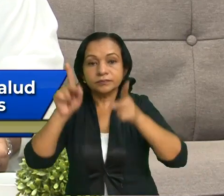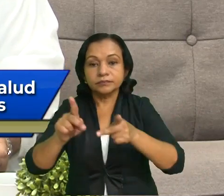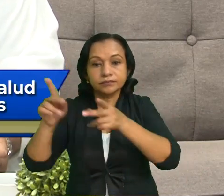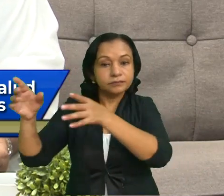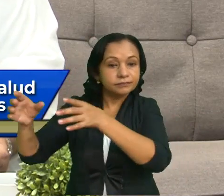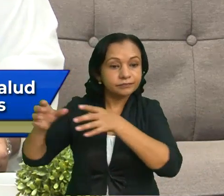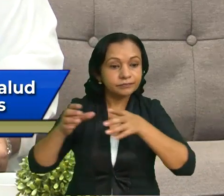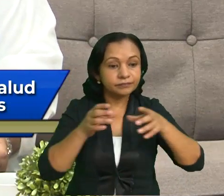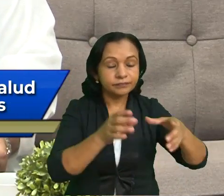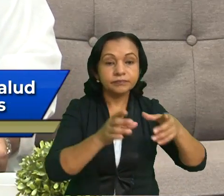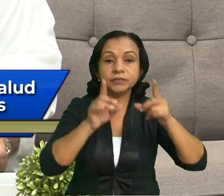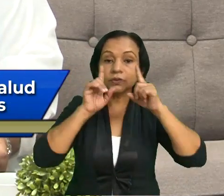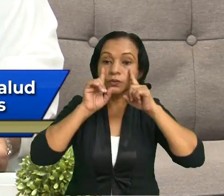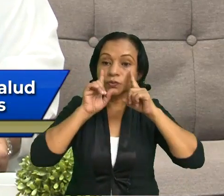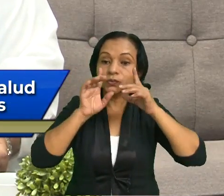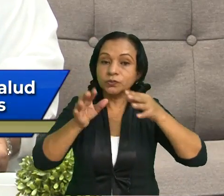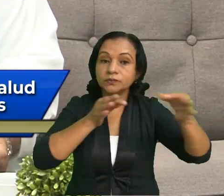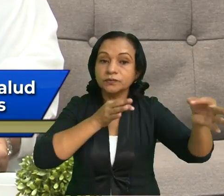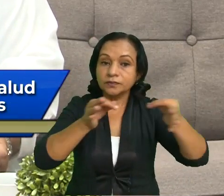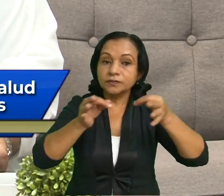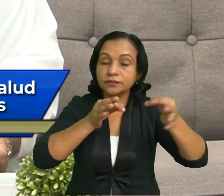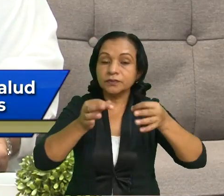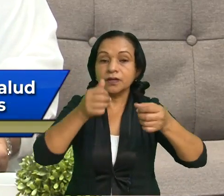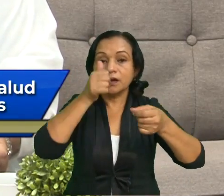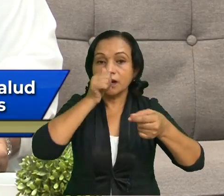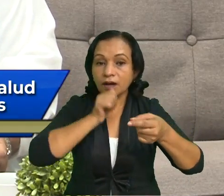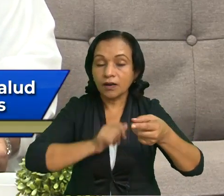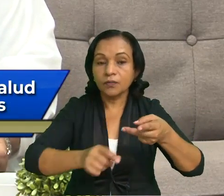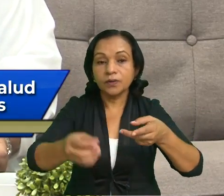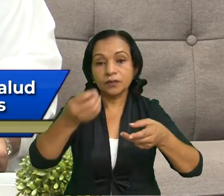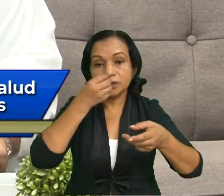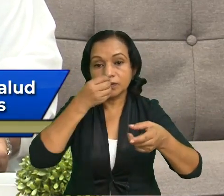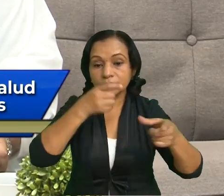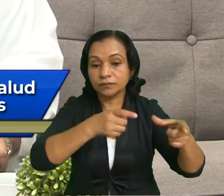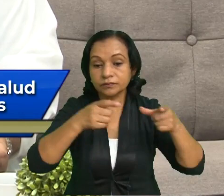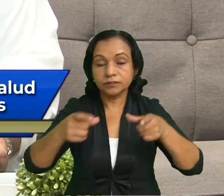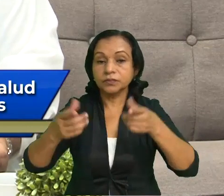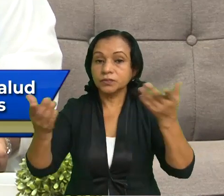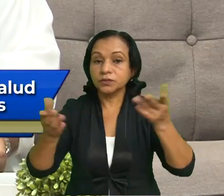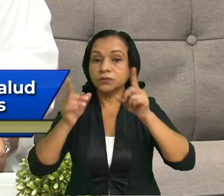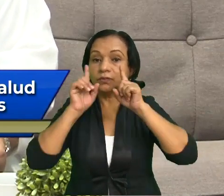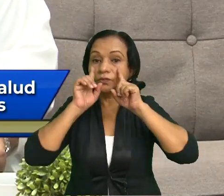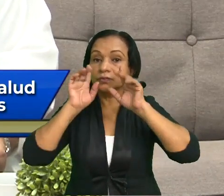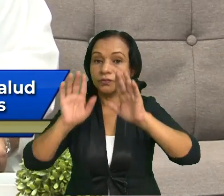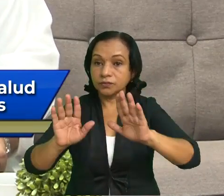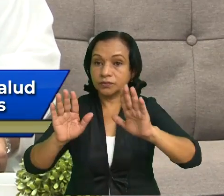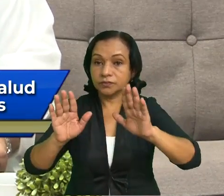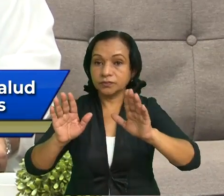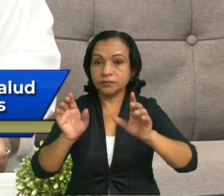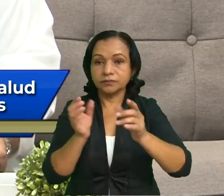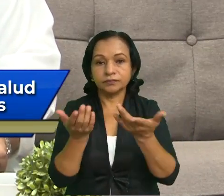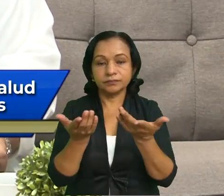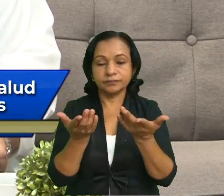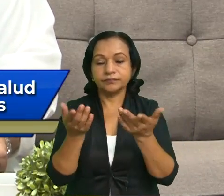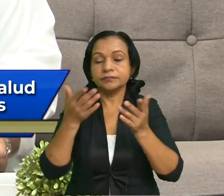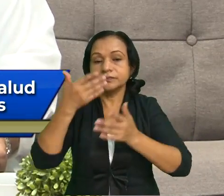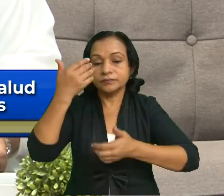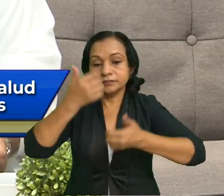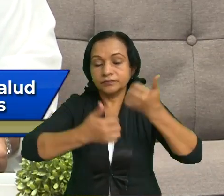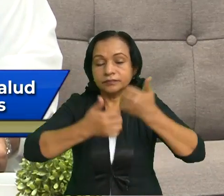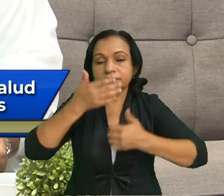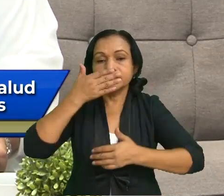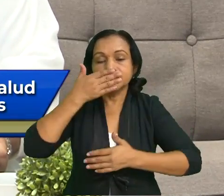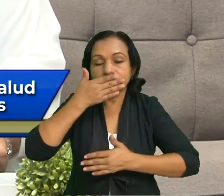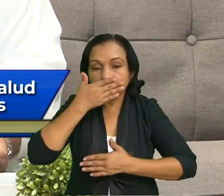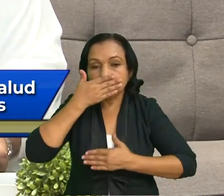dar las medidas preventivas para el manejo adecuado del agua de los alimentos de cómo prevenir en este caso la transmisión de los cuadros respiratorios porque también